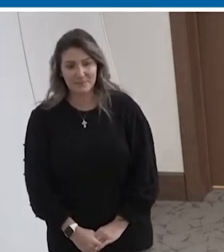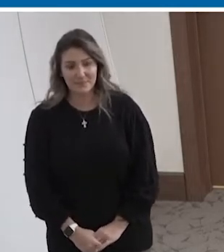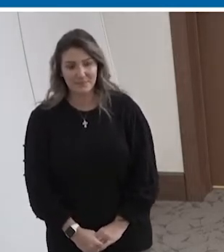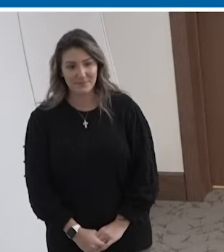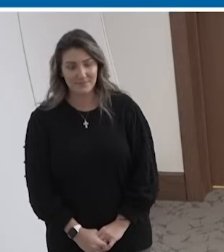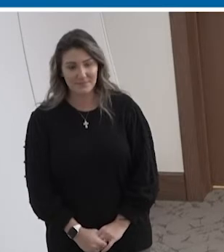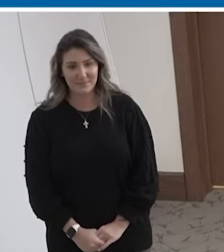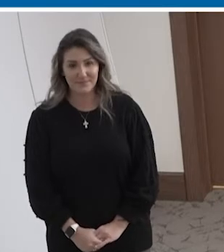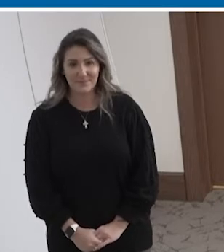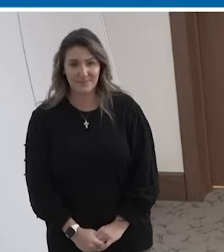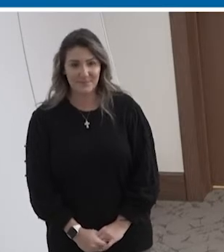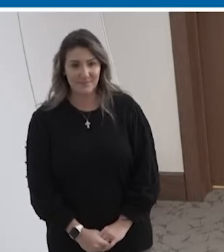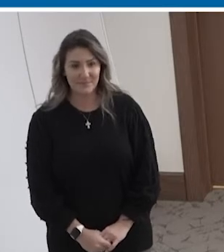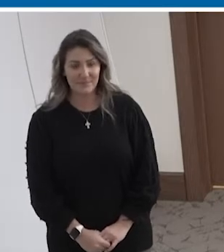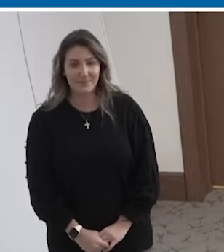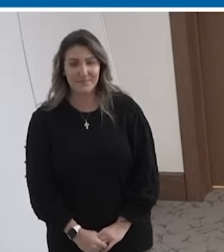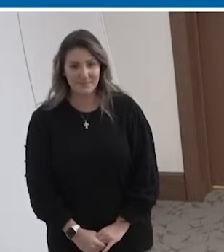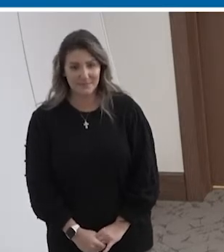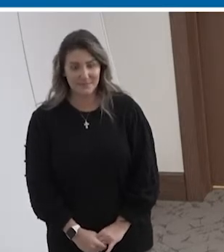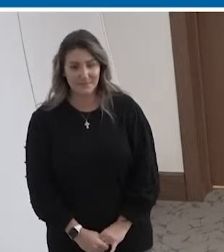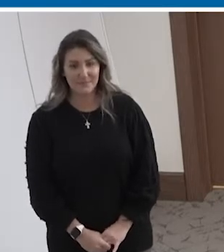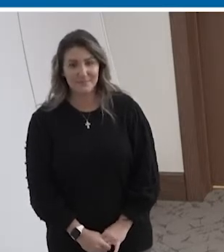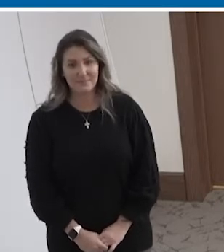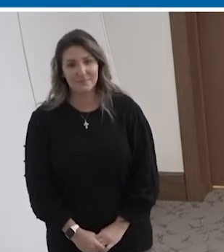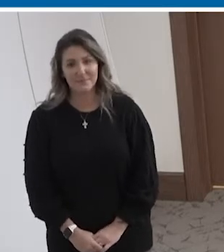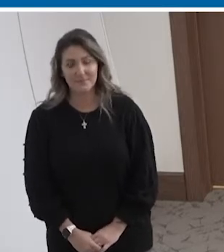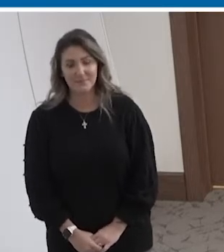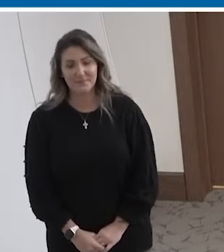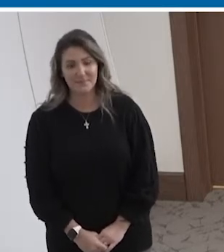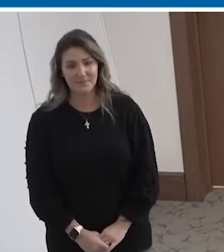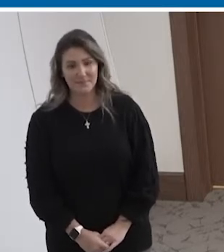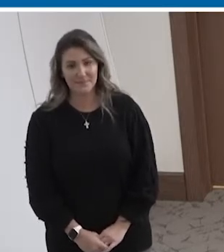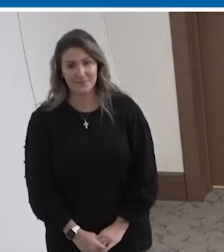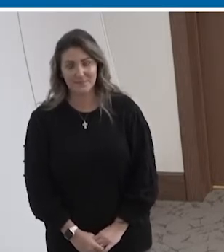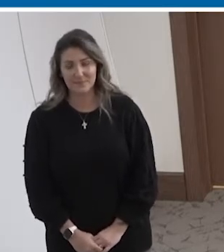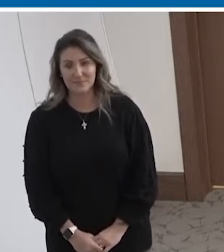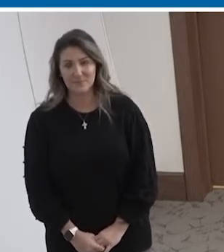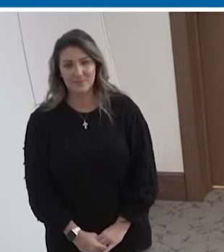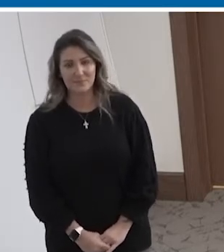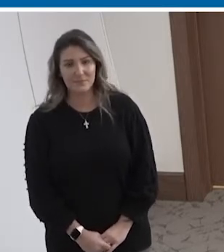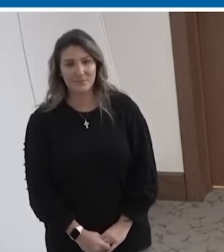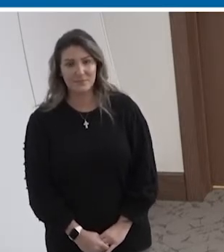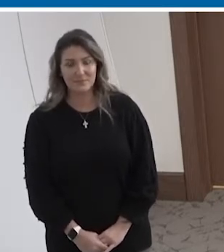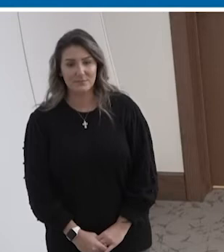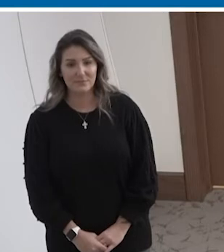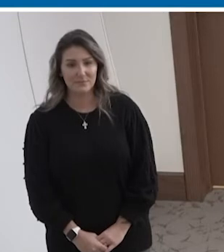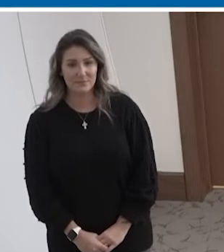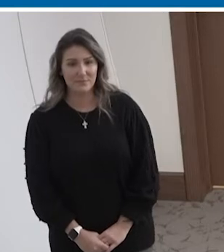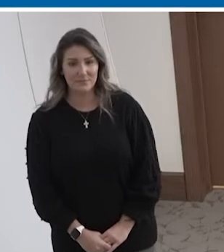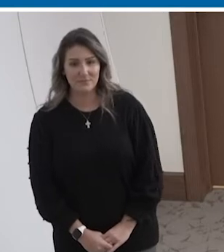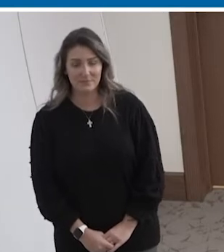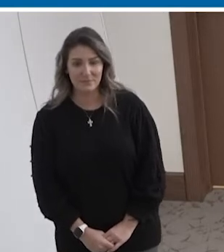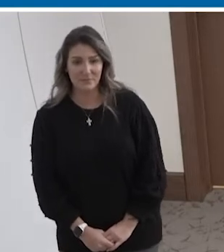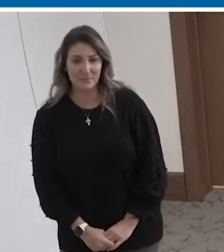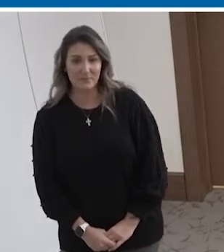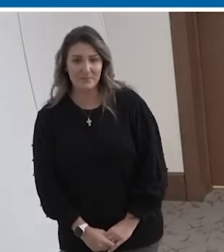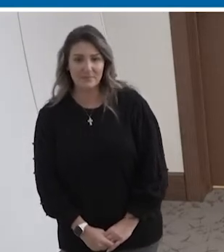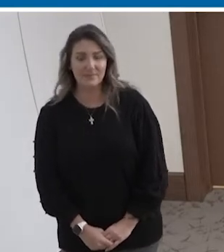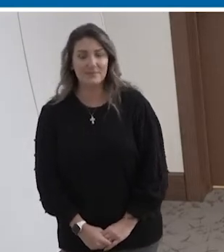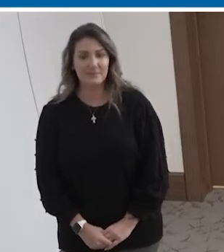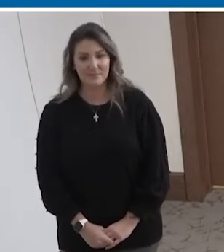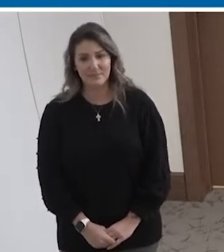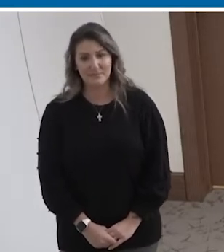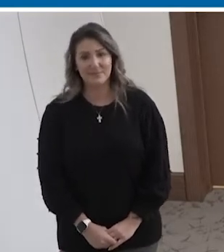persona. También el personal van a estar a salvo, tanto como los estudiantes y el